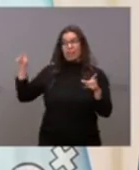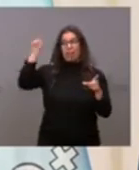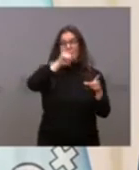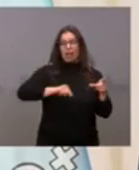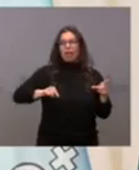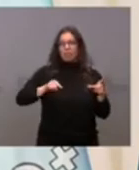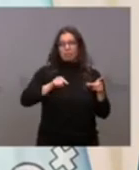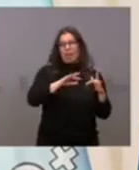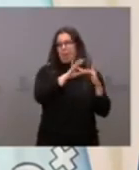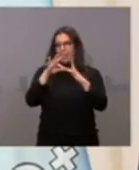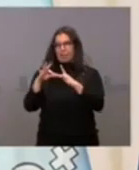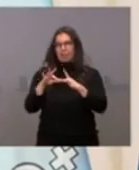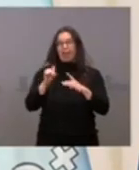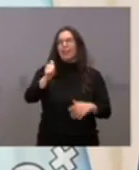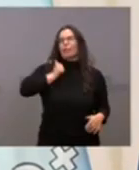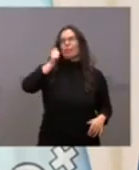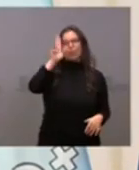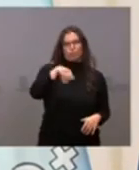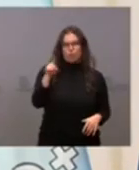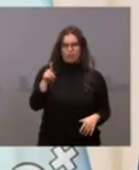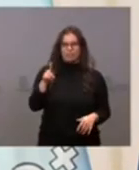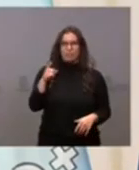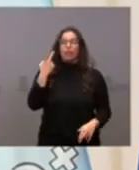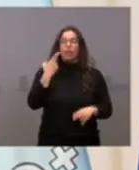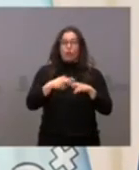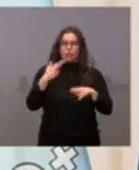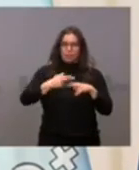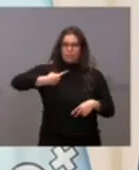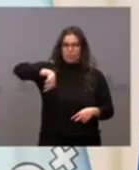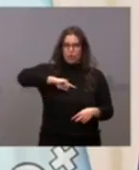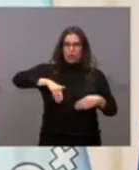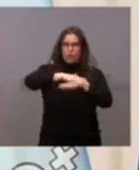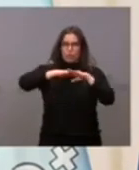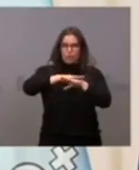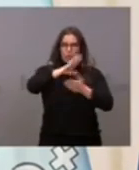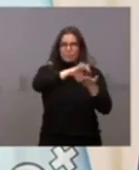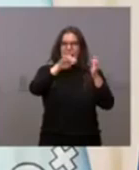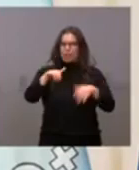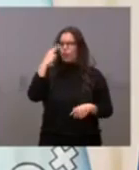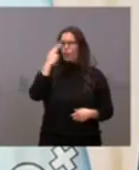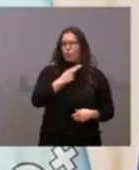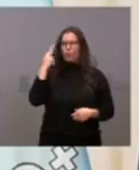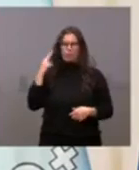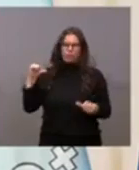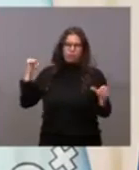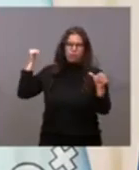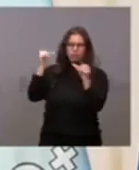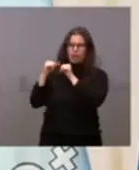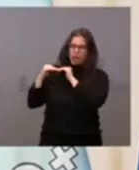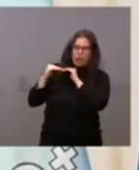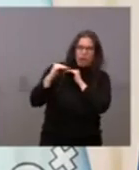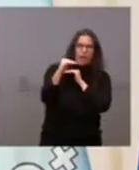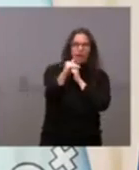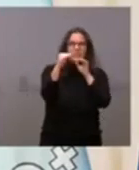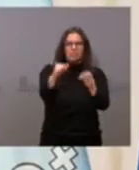es por casualidad. Hay un compromiso político del Gobierno de Castilla y León, de manera continuada y sostenida en el tiempo,